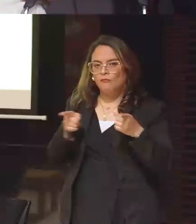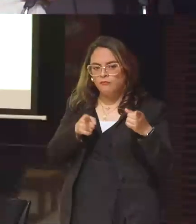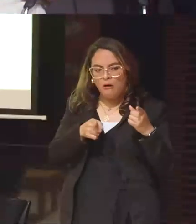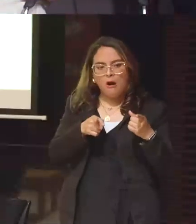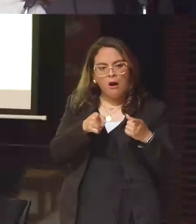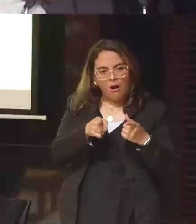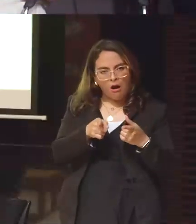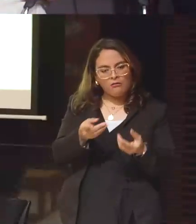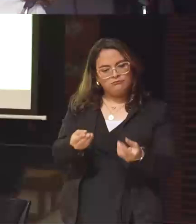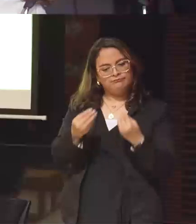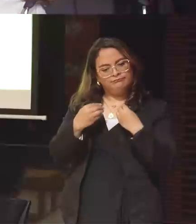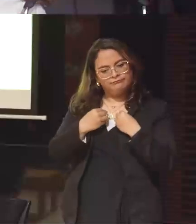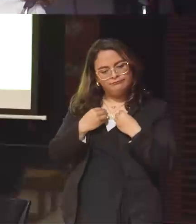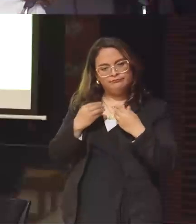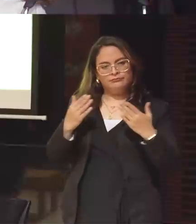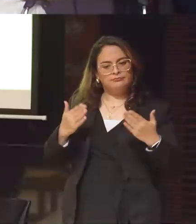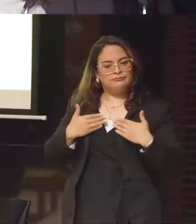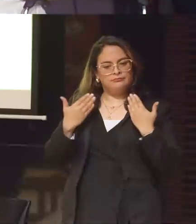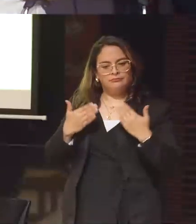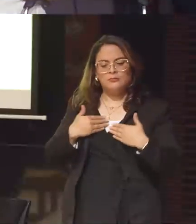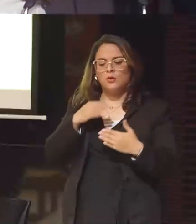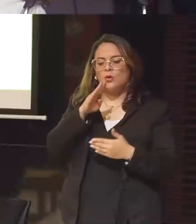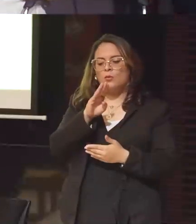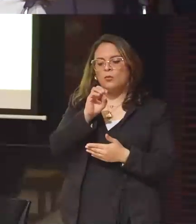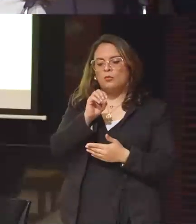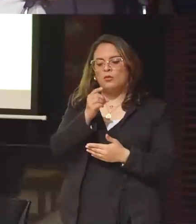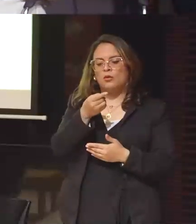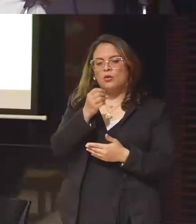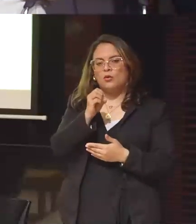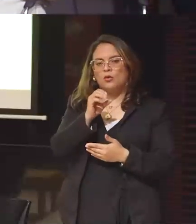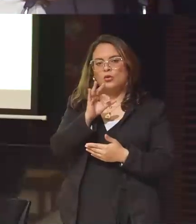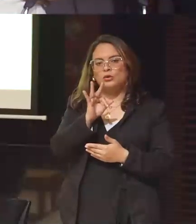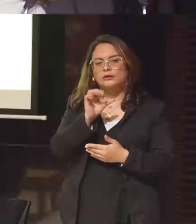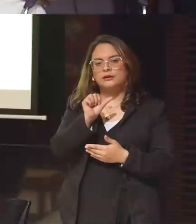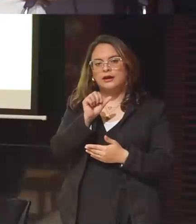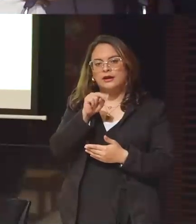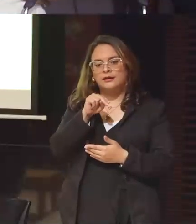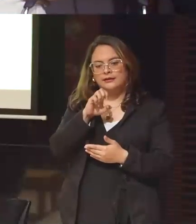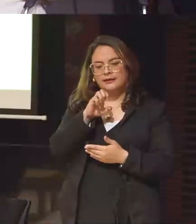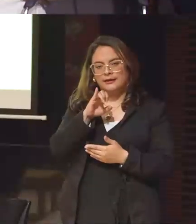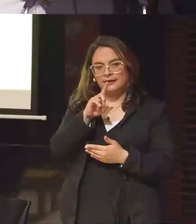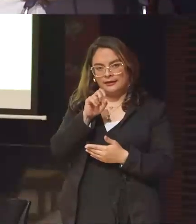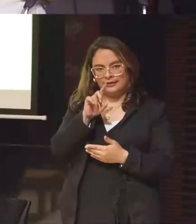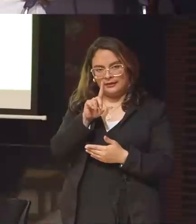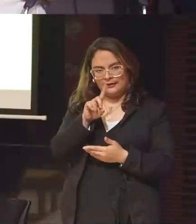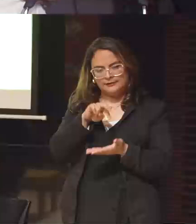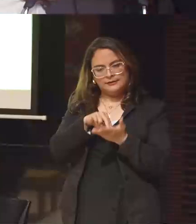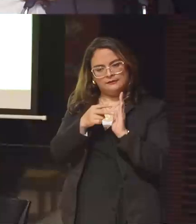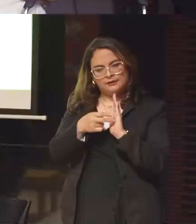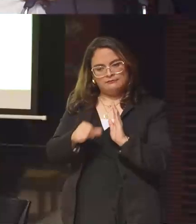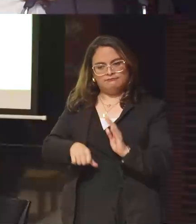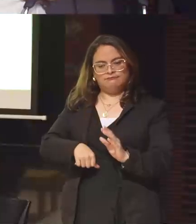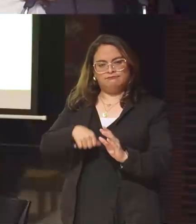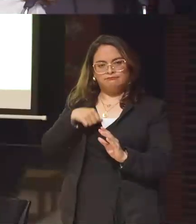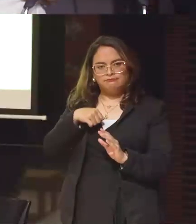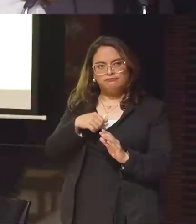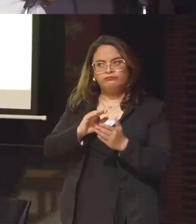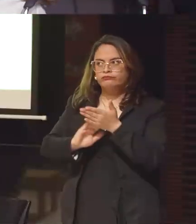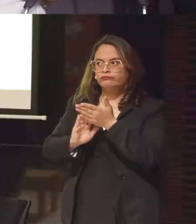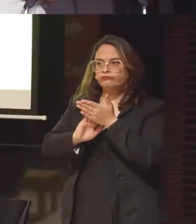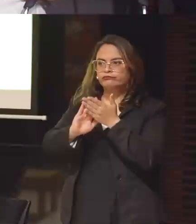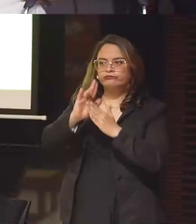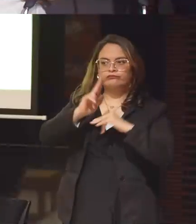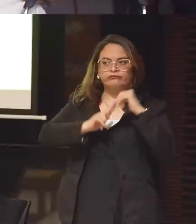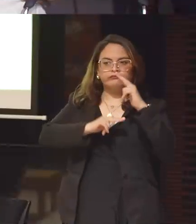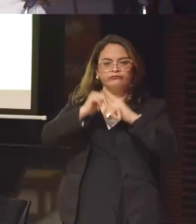esa bogotaneidad, este orgullo, esta recuperación, estos 1000 motivos de por qué lo que se está haciendo en estas infraestructuras es bueno, pero de cómo